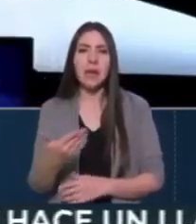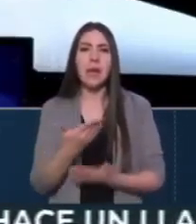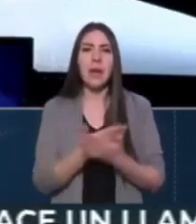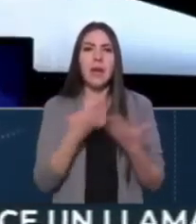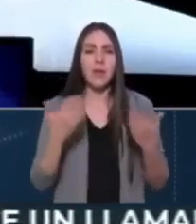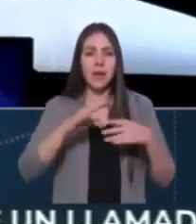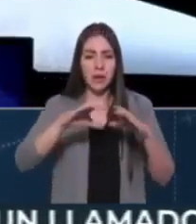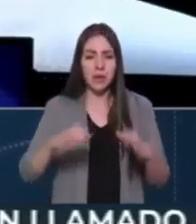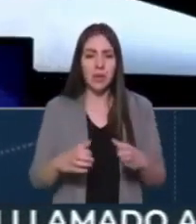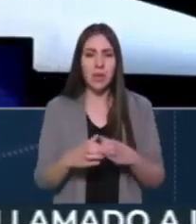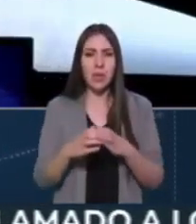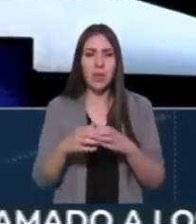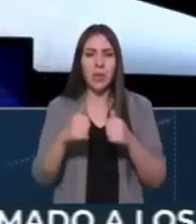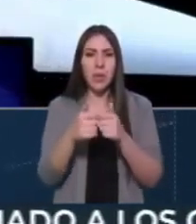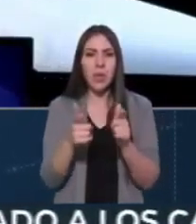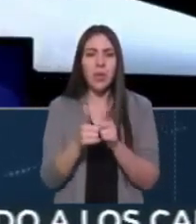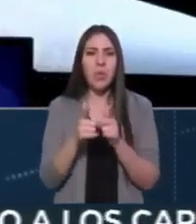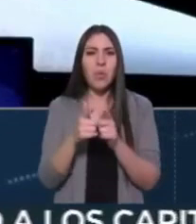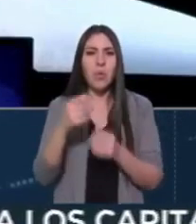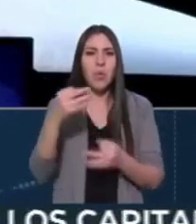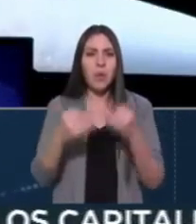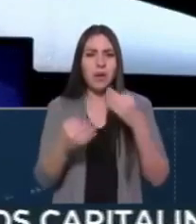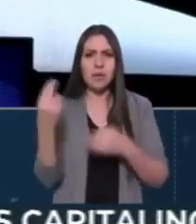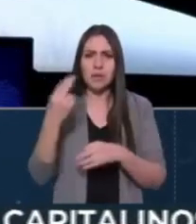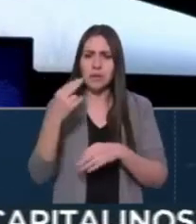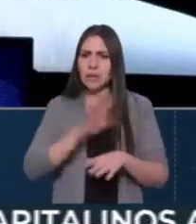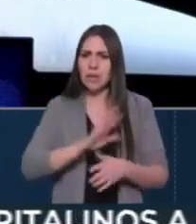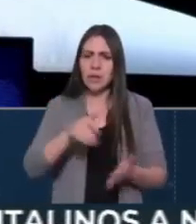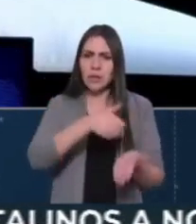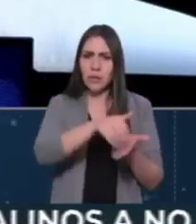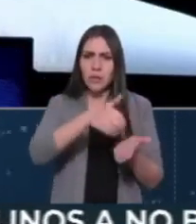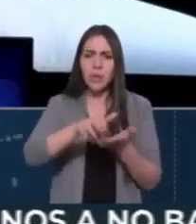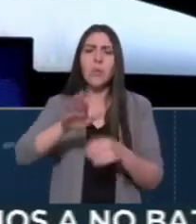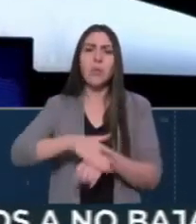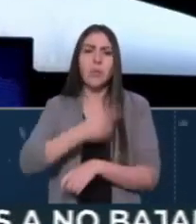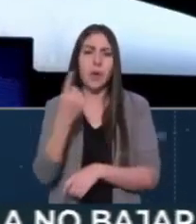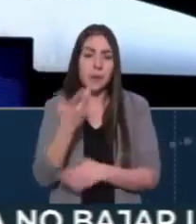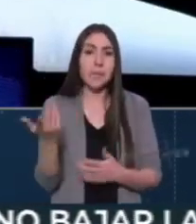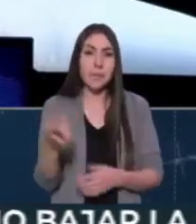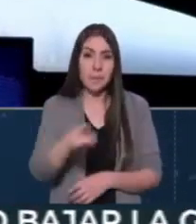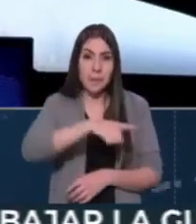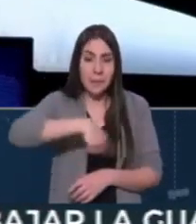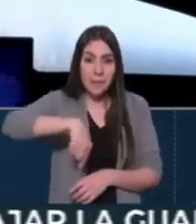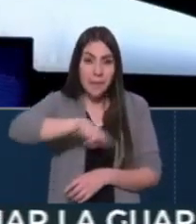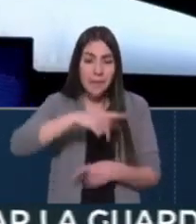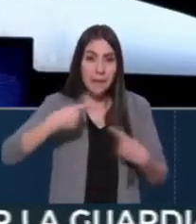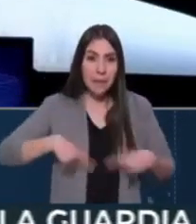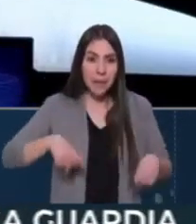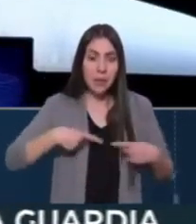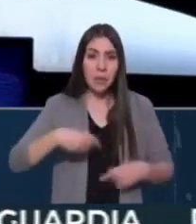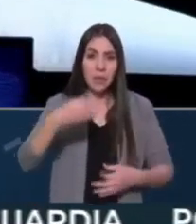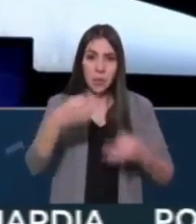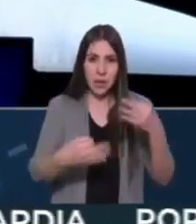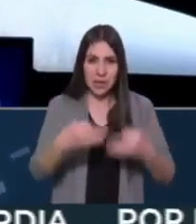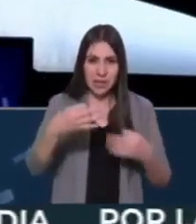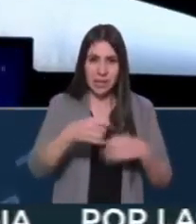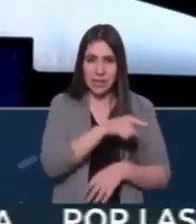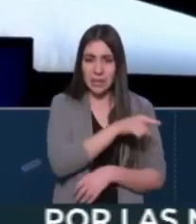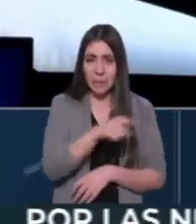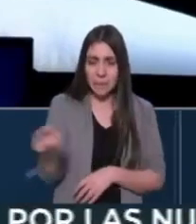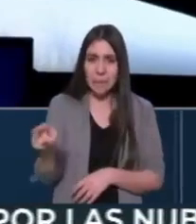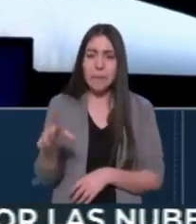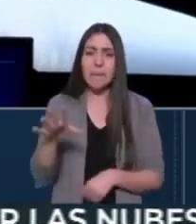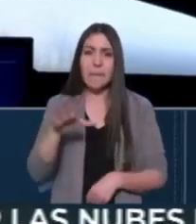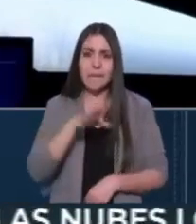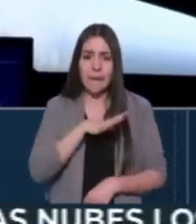al cártel de los jueces. Estas personas también han sido, además de manejar